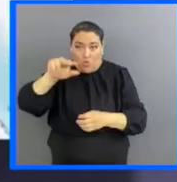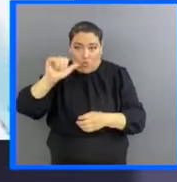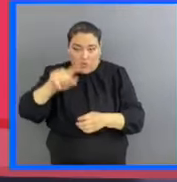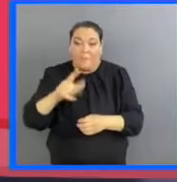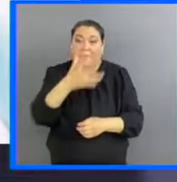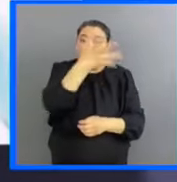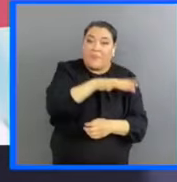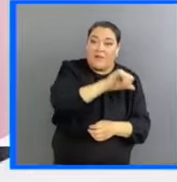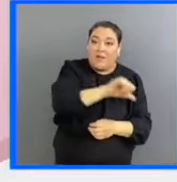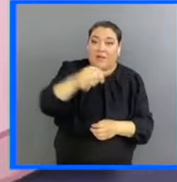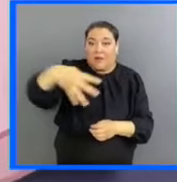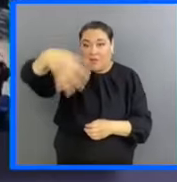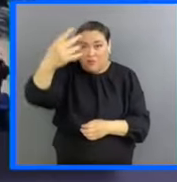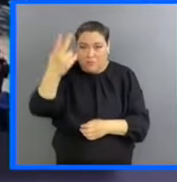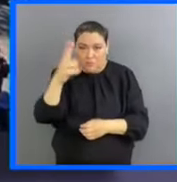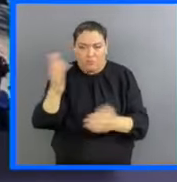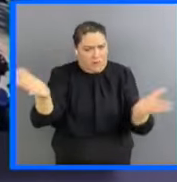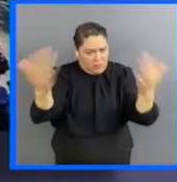de noviembre.